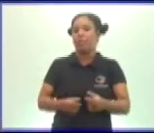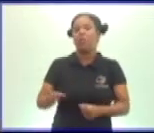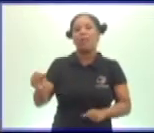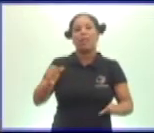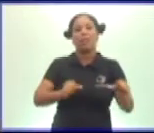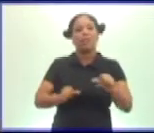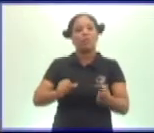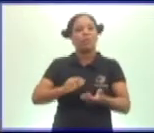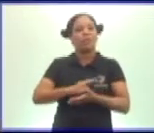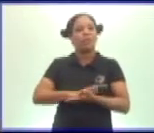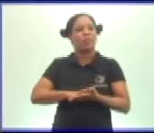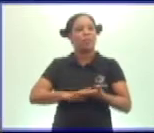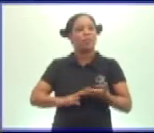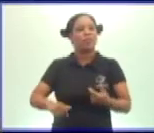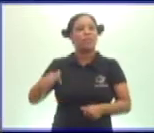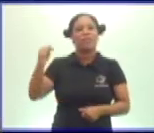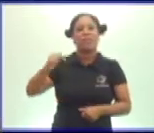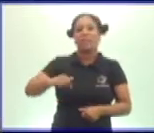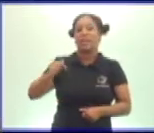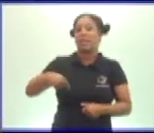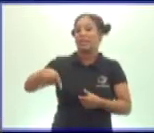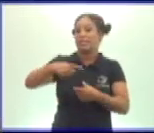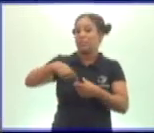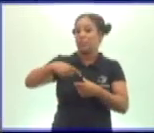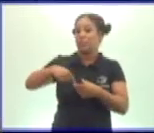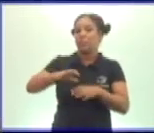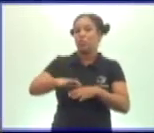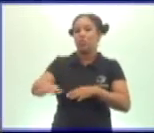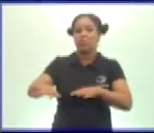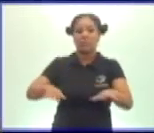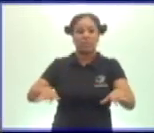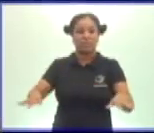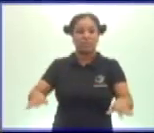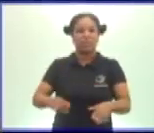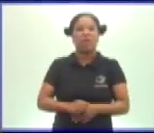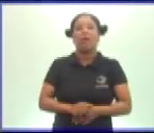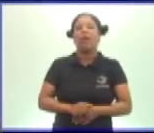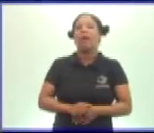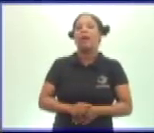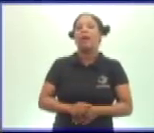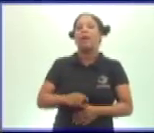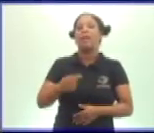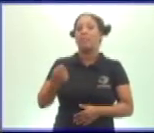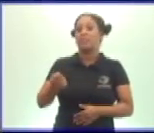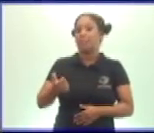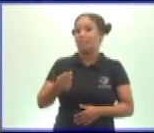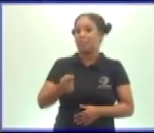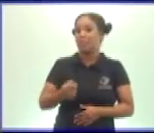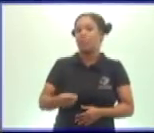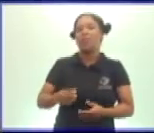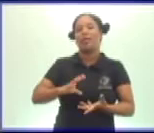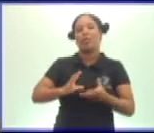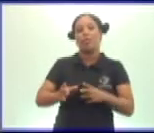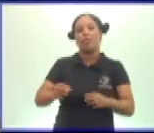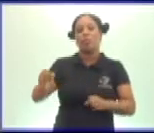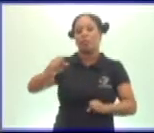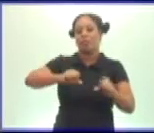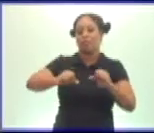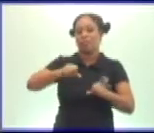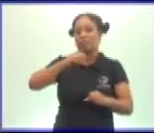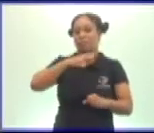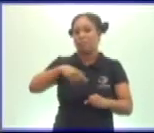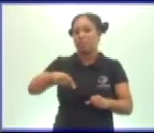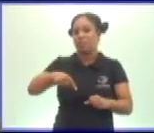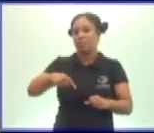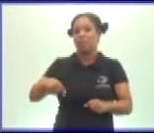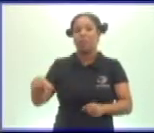permitir que este soluto se distribuya, es decir, entre las partículas que constituye el disolvente. Y por eso ponemos disolvente y